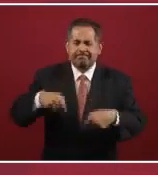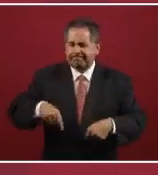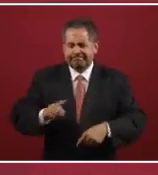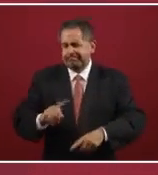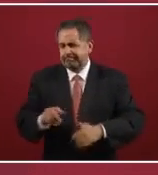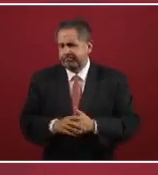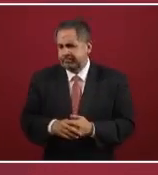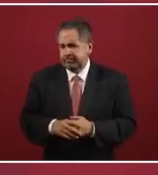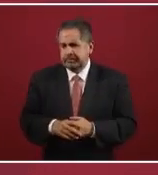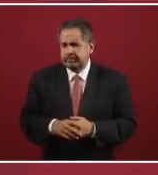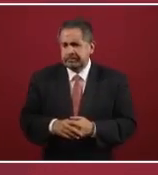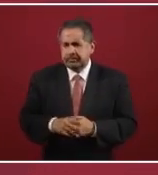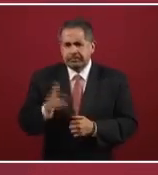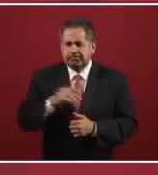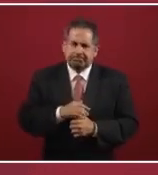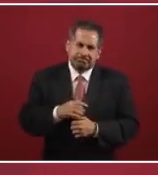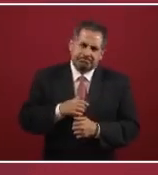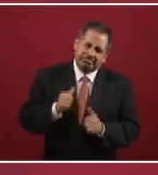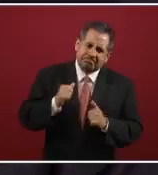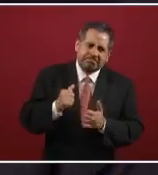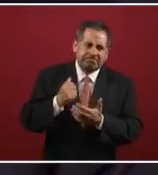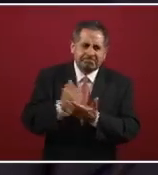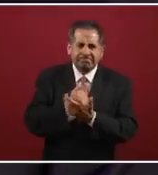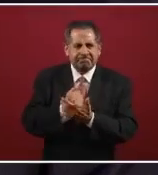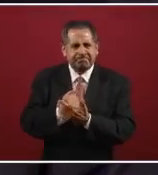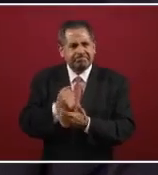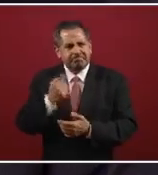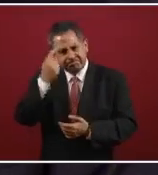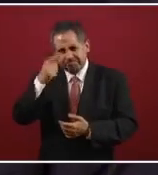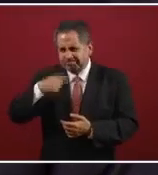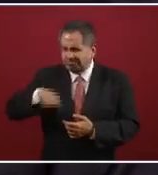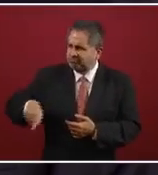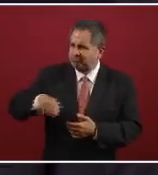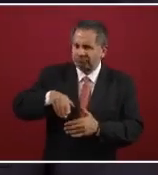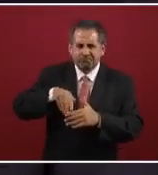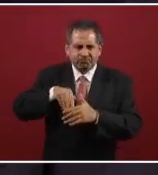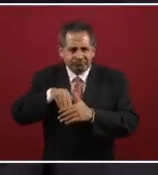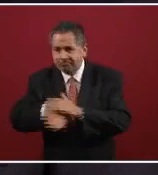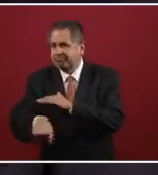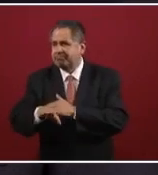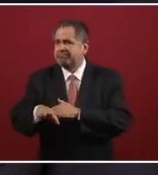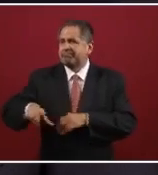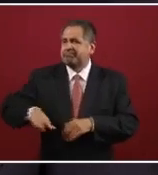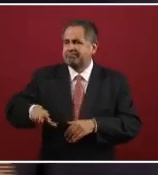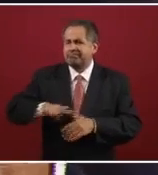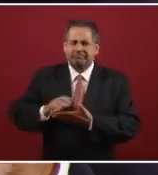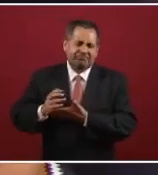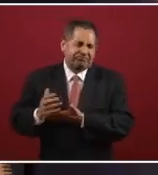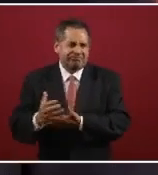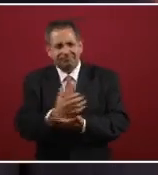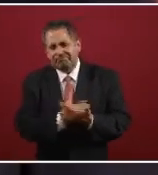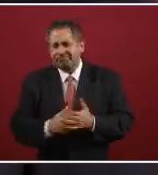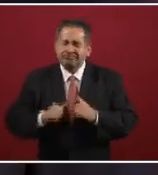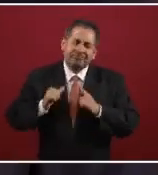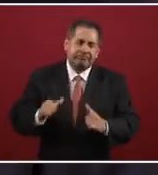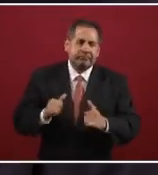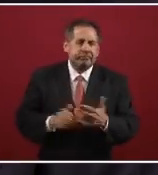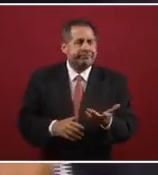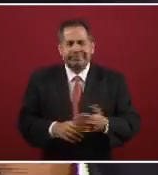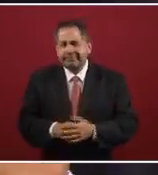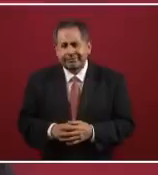no es para decir ya la hice me colé así era antes